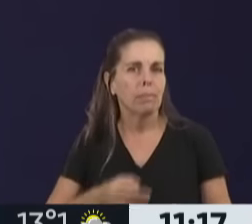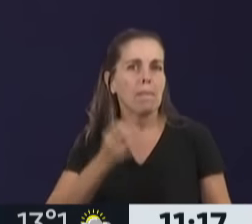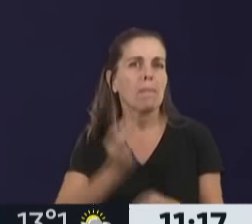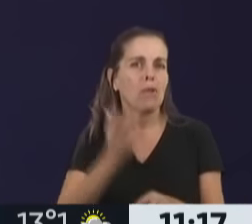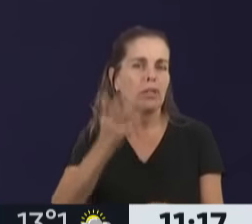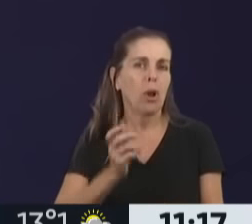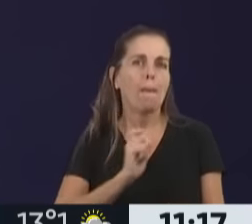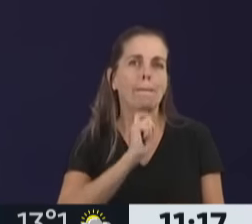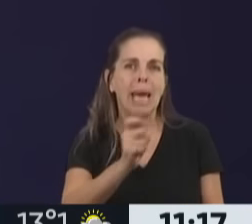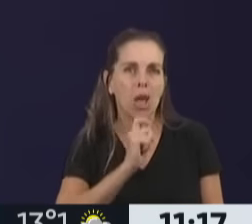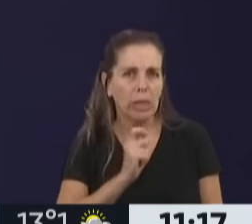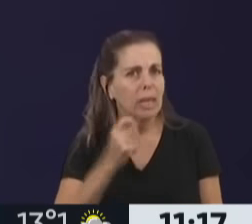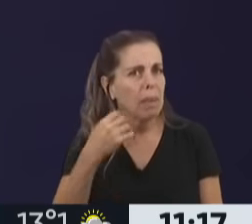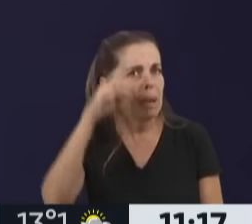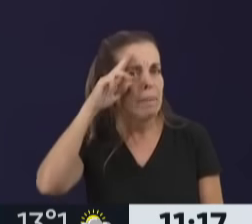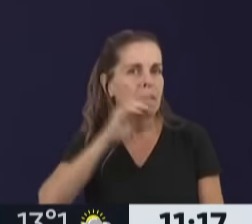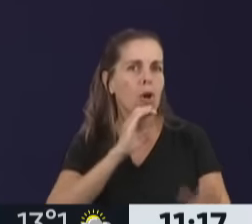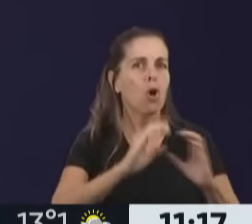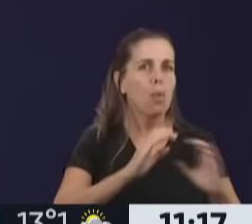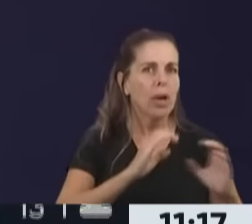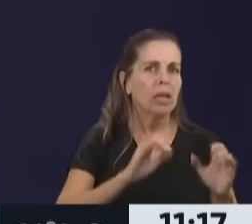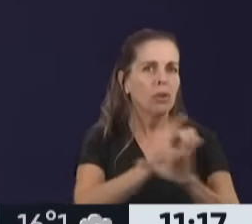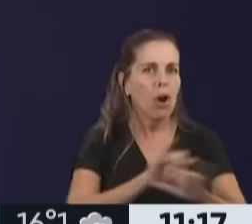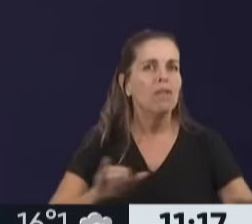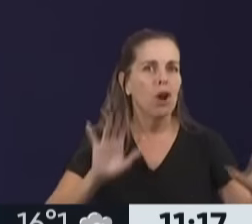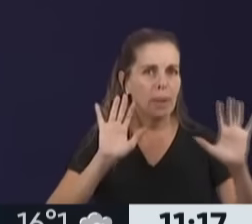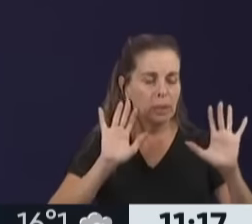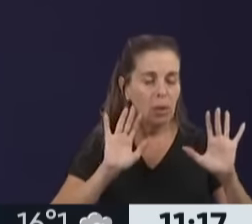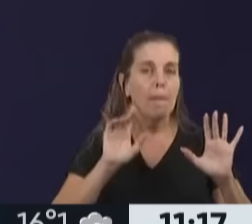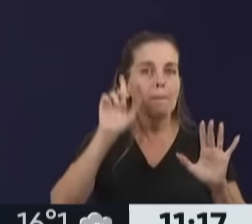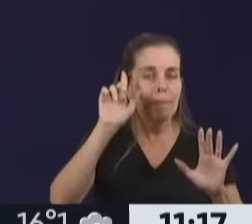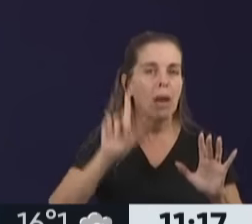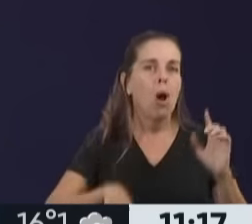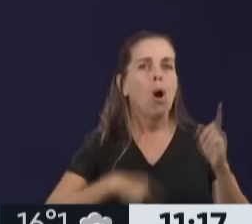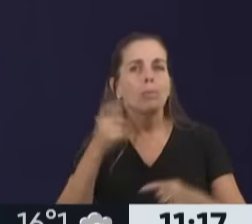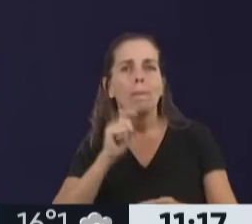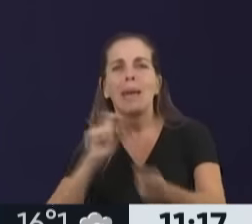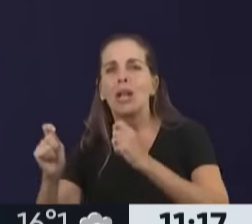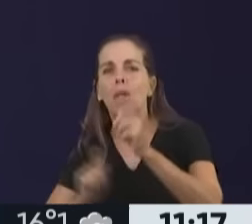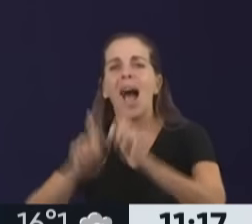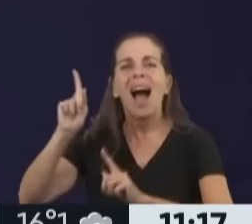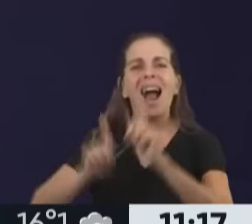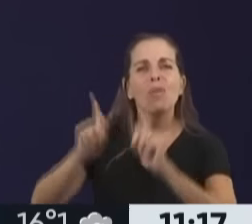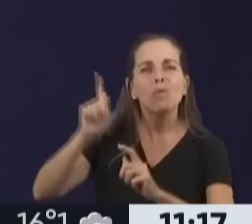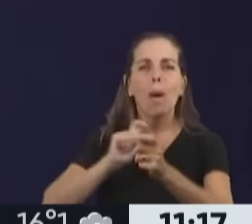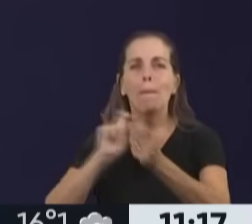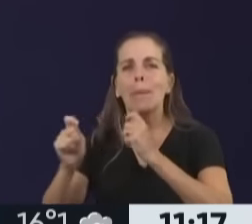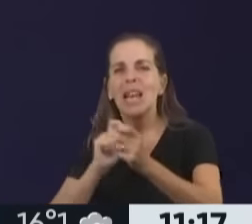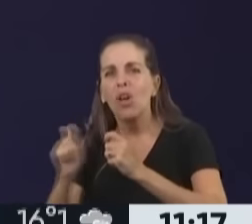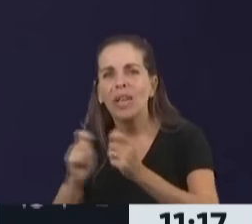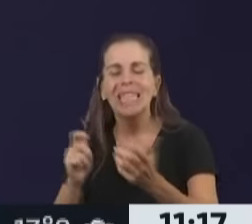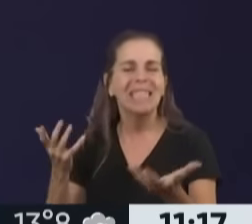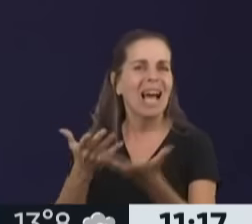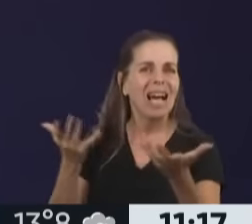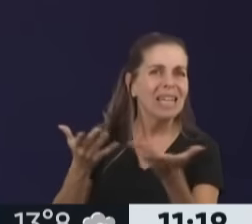comunicación que nada tiene que ver con algunos medios o con algunos periodistas o con algunos que actúan